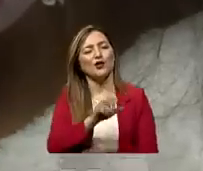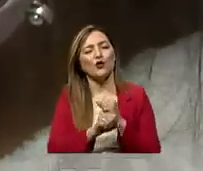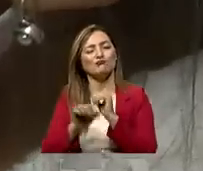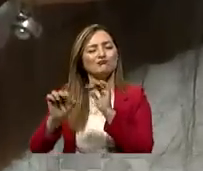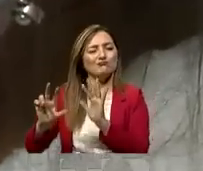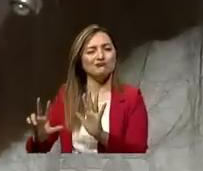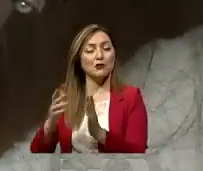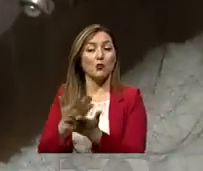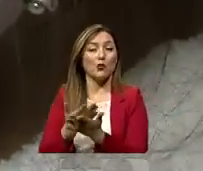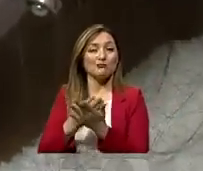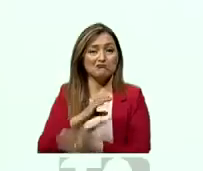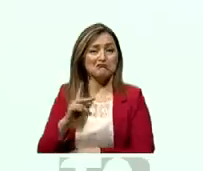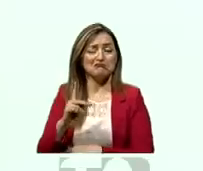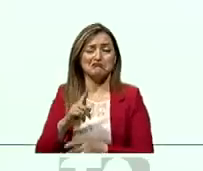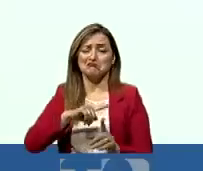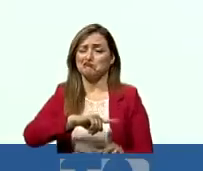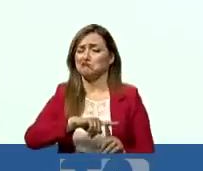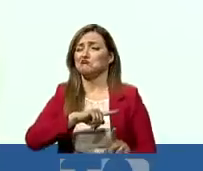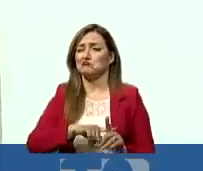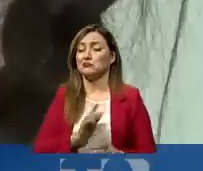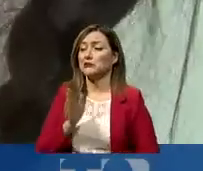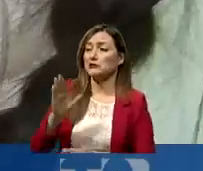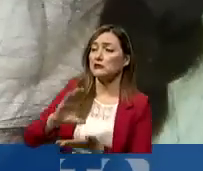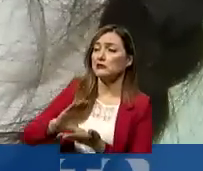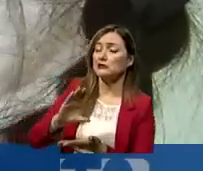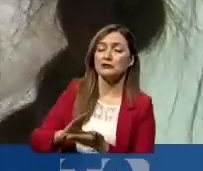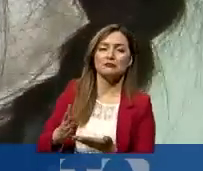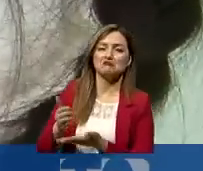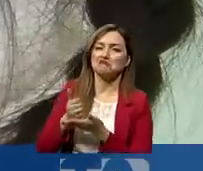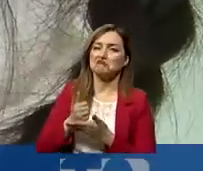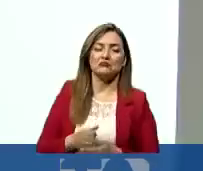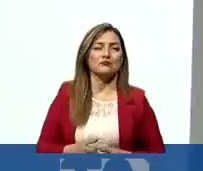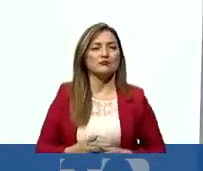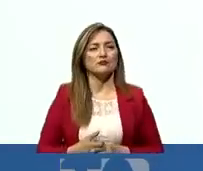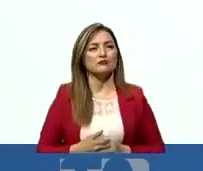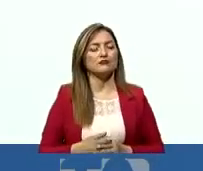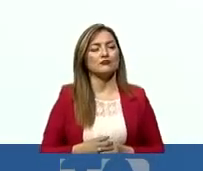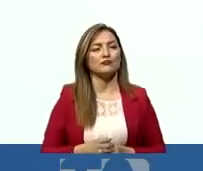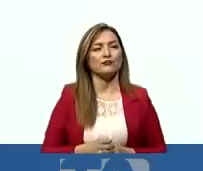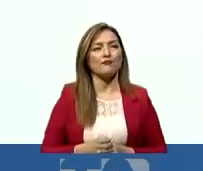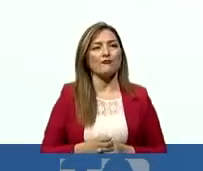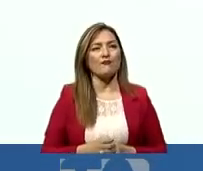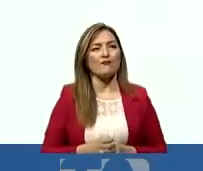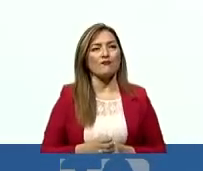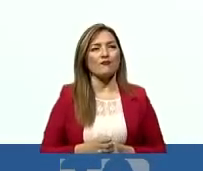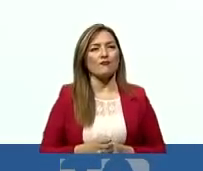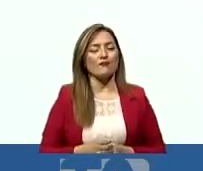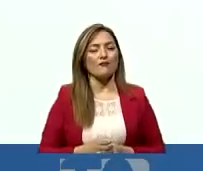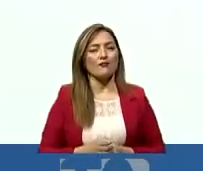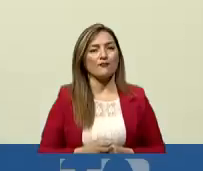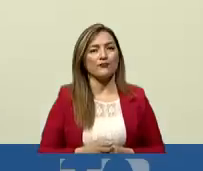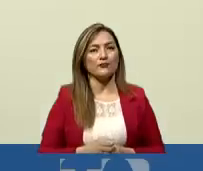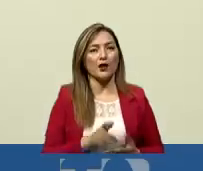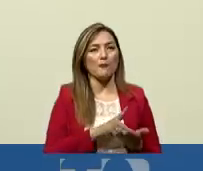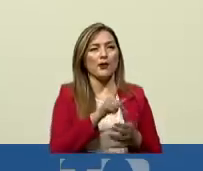considera que esta iniciativa es favorable porque en otros centros de salud no obtuvo la ayuda que esperaba y además no puede costear una consulta